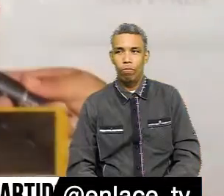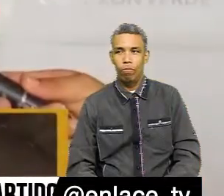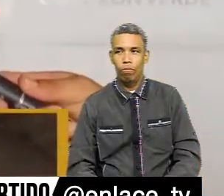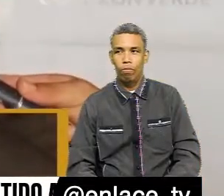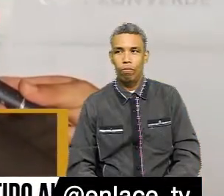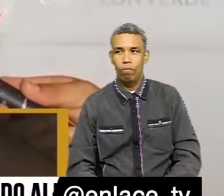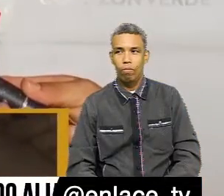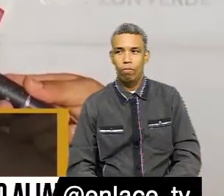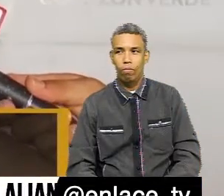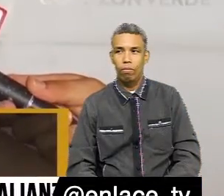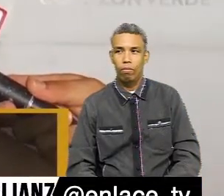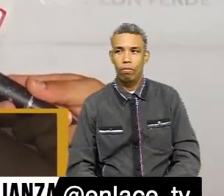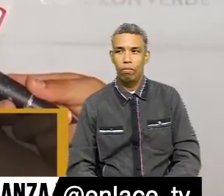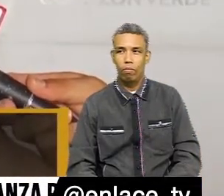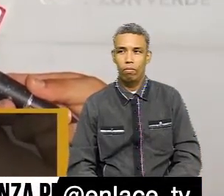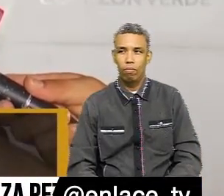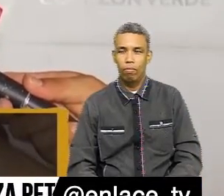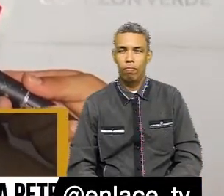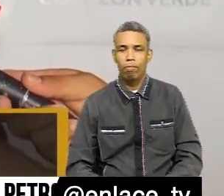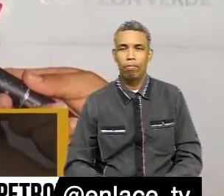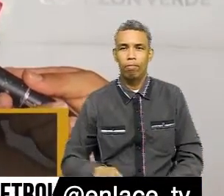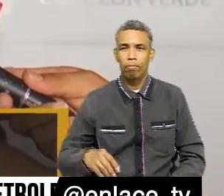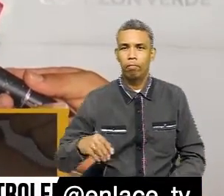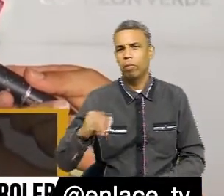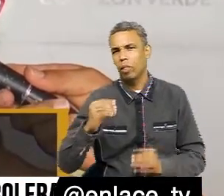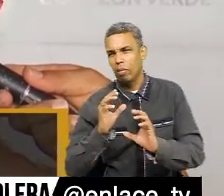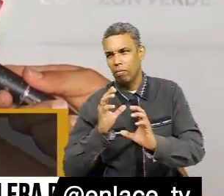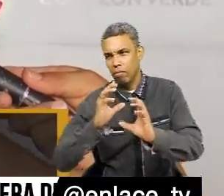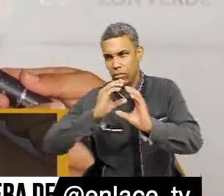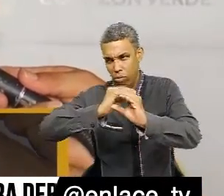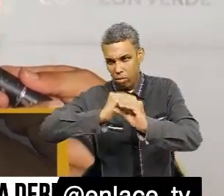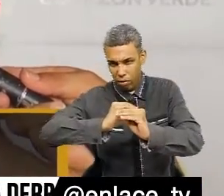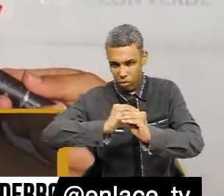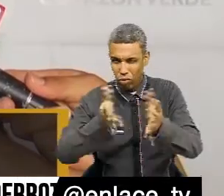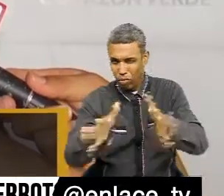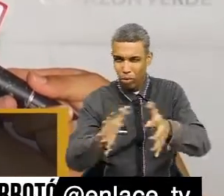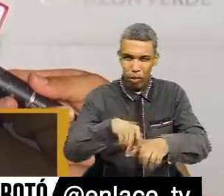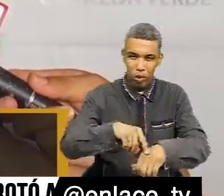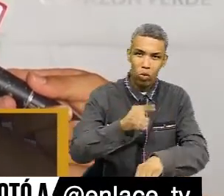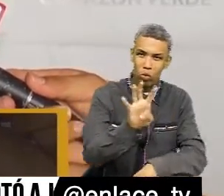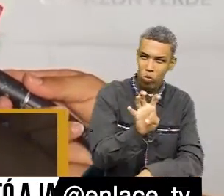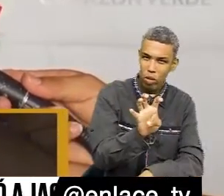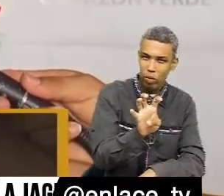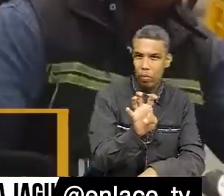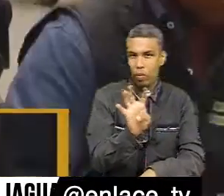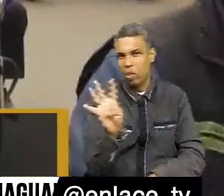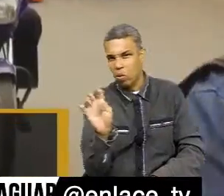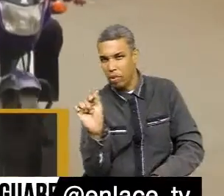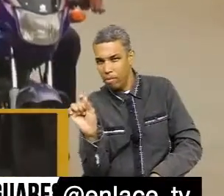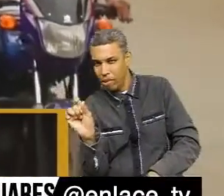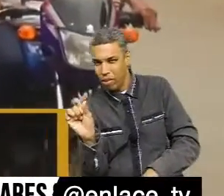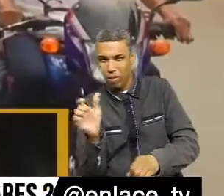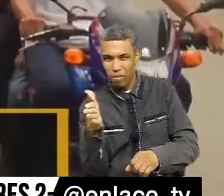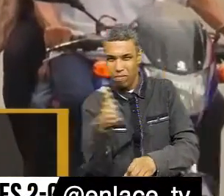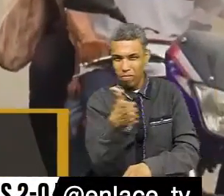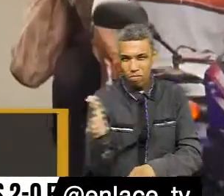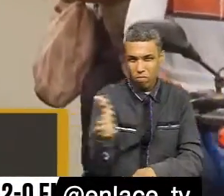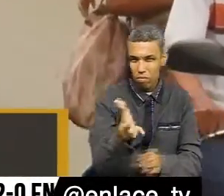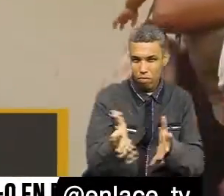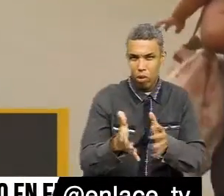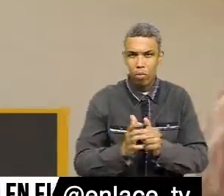Se da una situación en horas de la noche, aproximadamente entre 9 y 9 y media de la noche, donde se escuchan